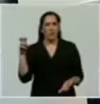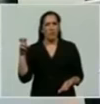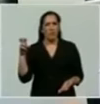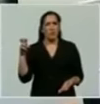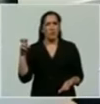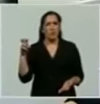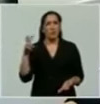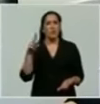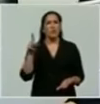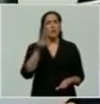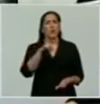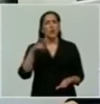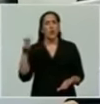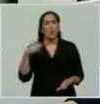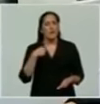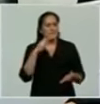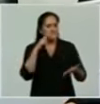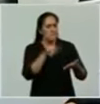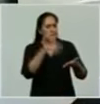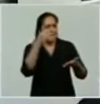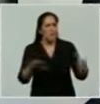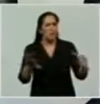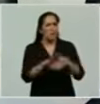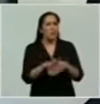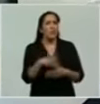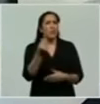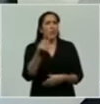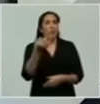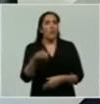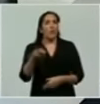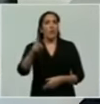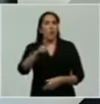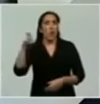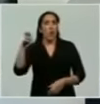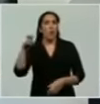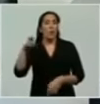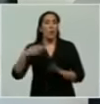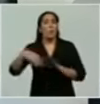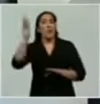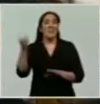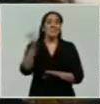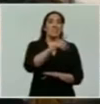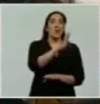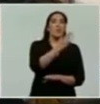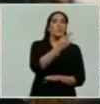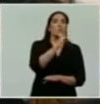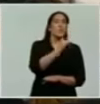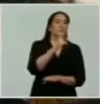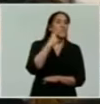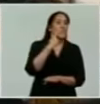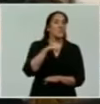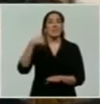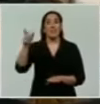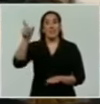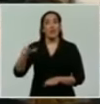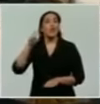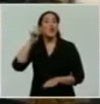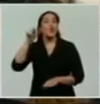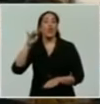no me quiero equivocar, 21 mil, cobró más que Bussi. Bussi cobró 12 mil pesos y el doctor Grondona